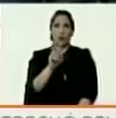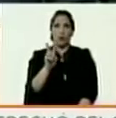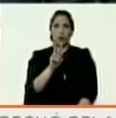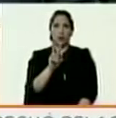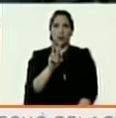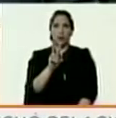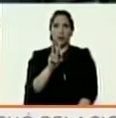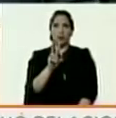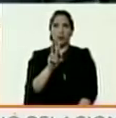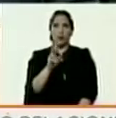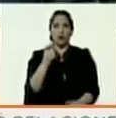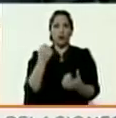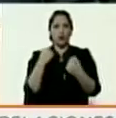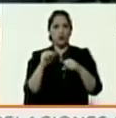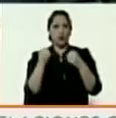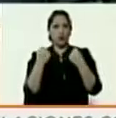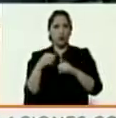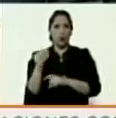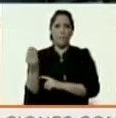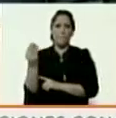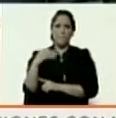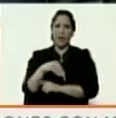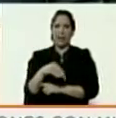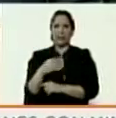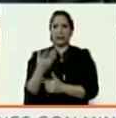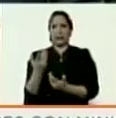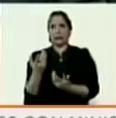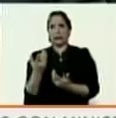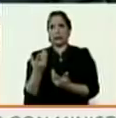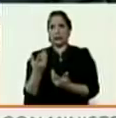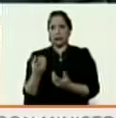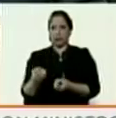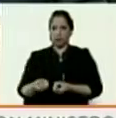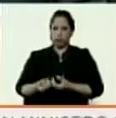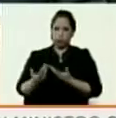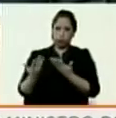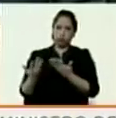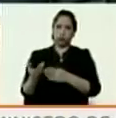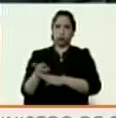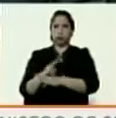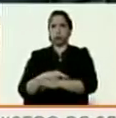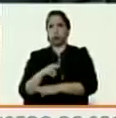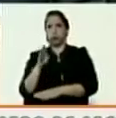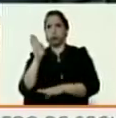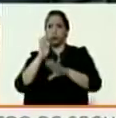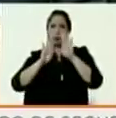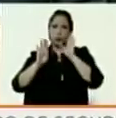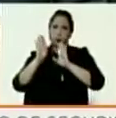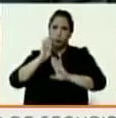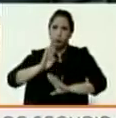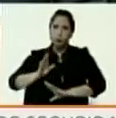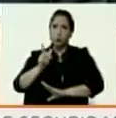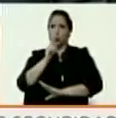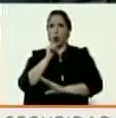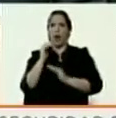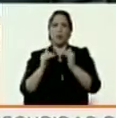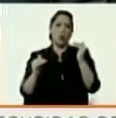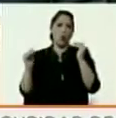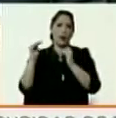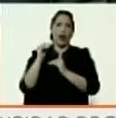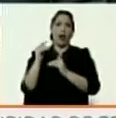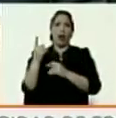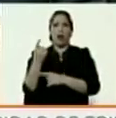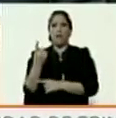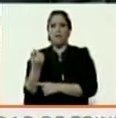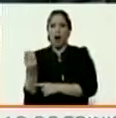ejercicio más deleznable, entreguista, inmoral, ausente